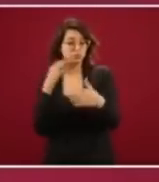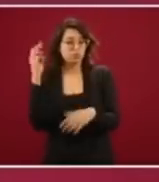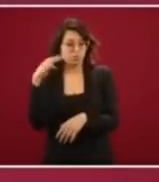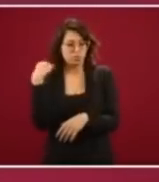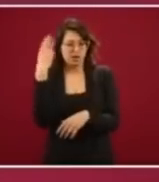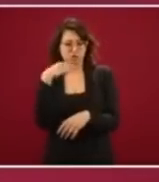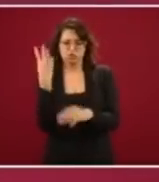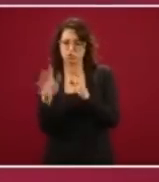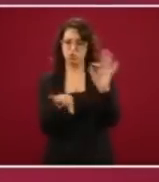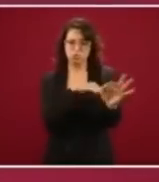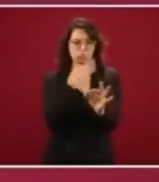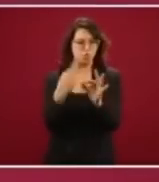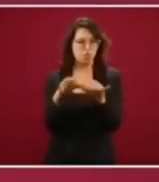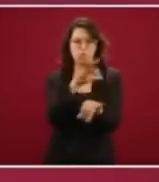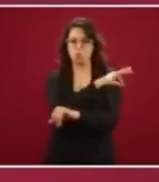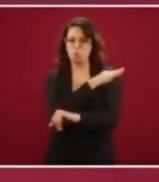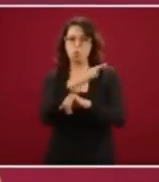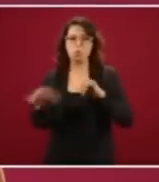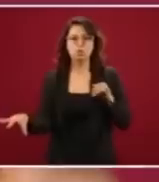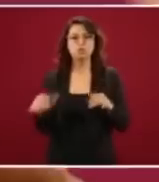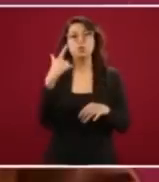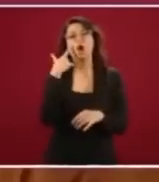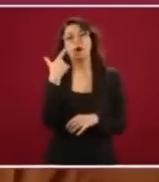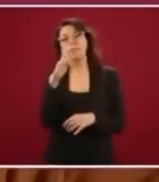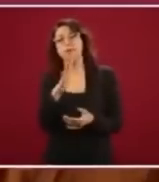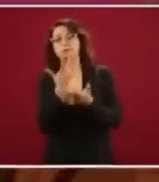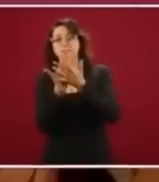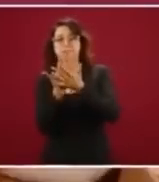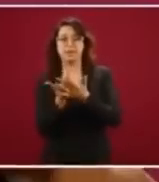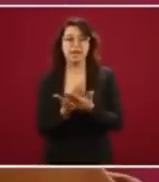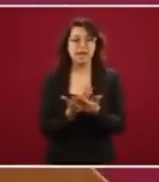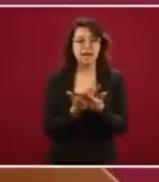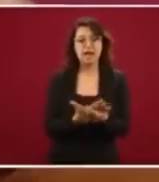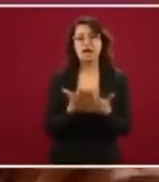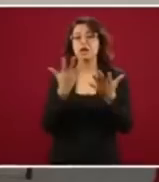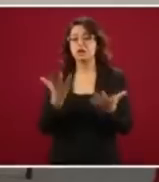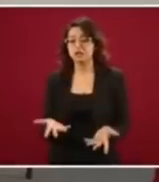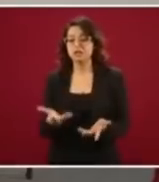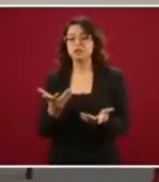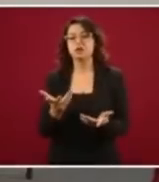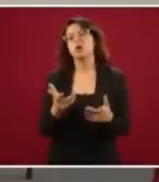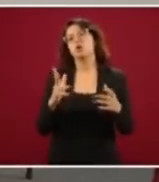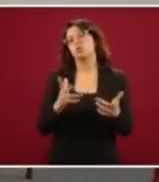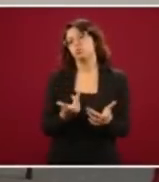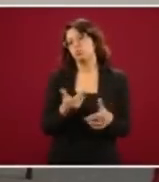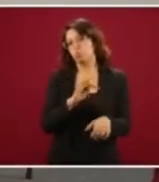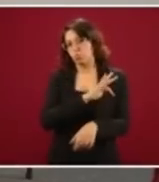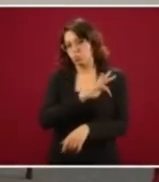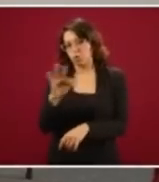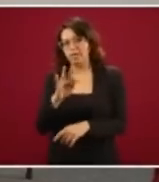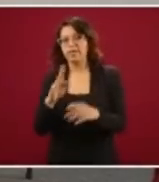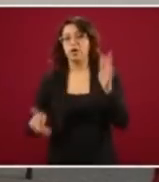y, digamos, confirmar uno, que se trata de un nuevo inclinado,